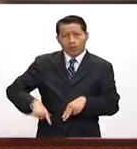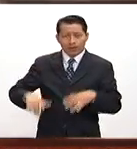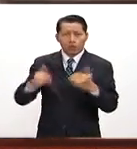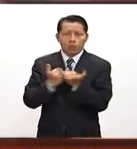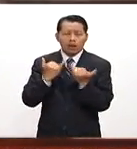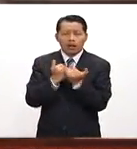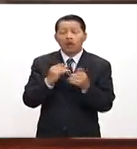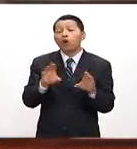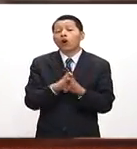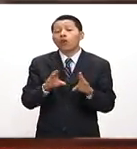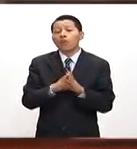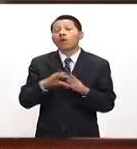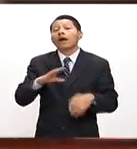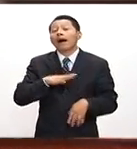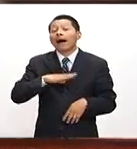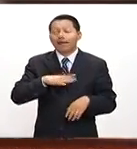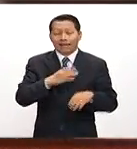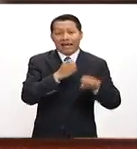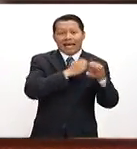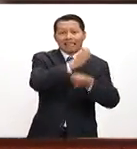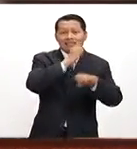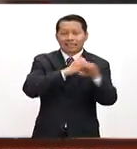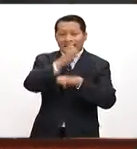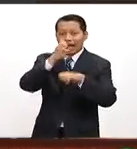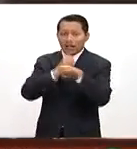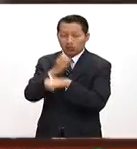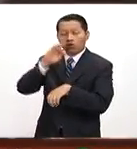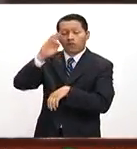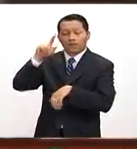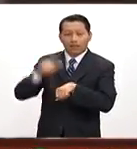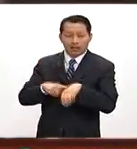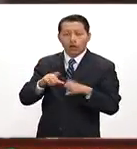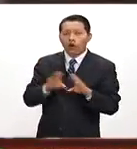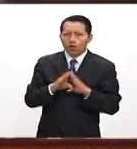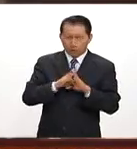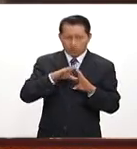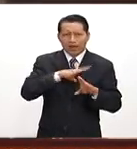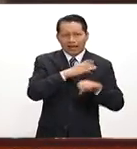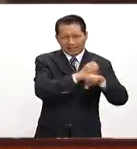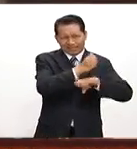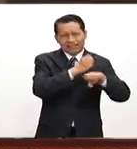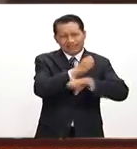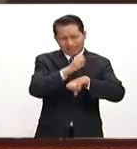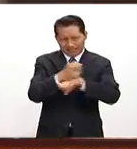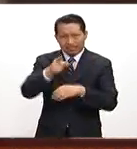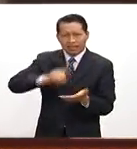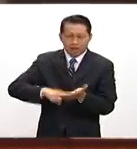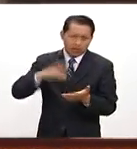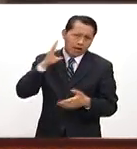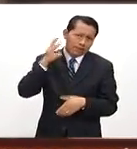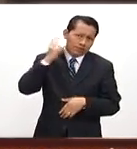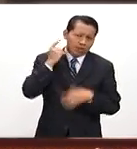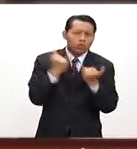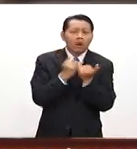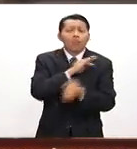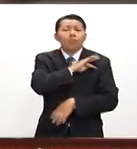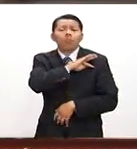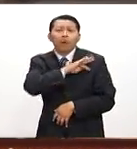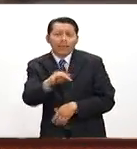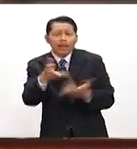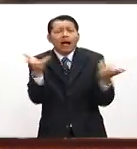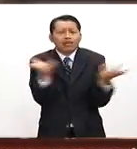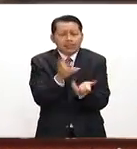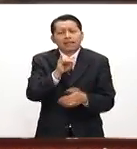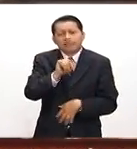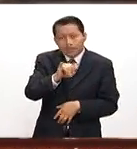y contrapesos entre ámbitos de gobierno. Es decir, las legislaturas locales tienen un cúmulo de facultades, pero